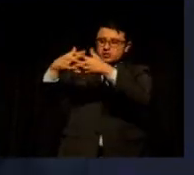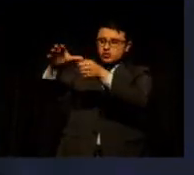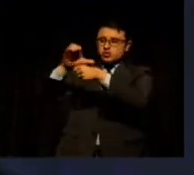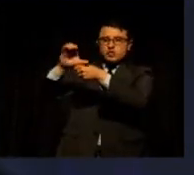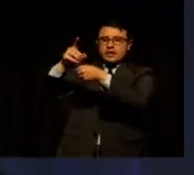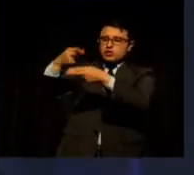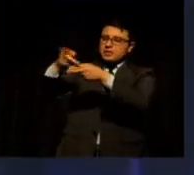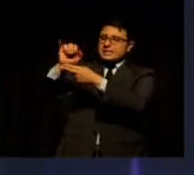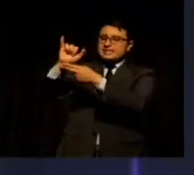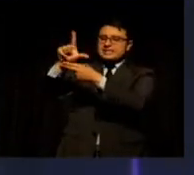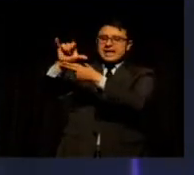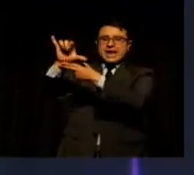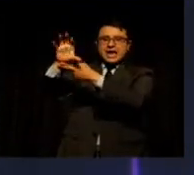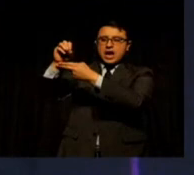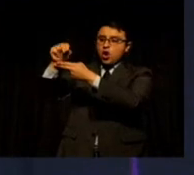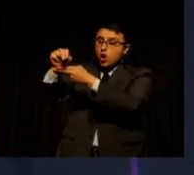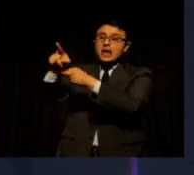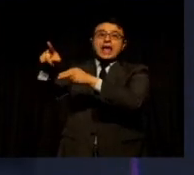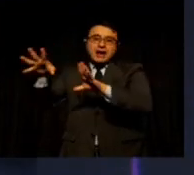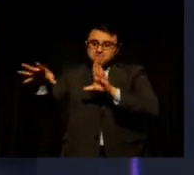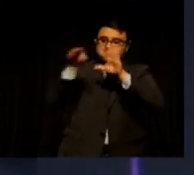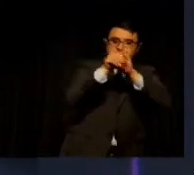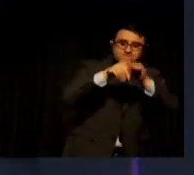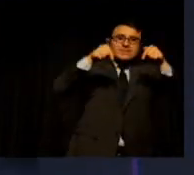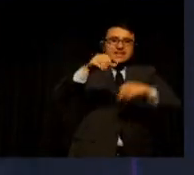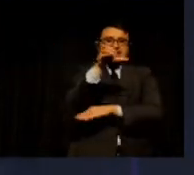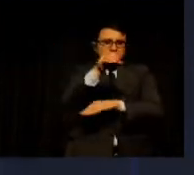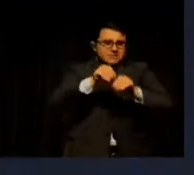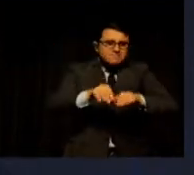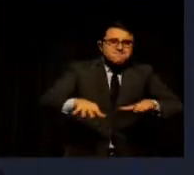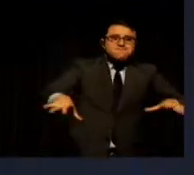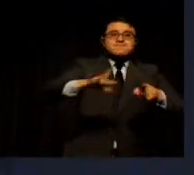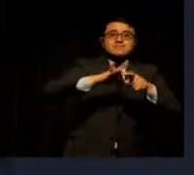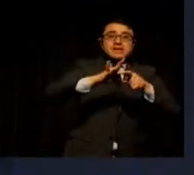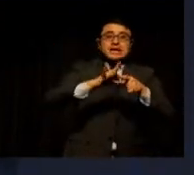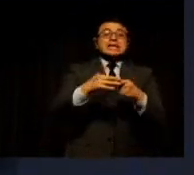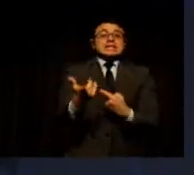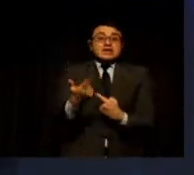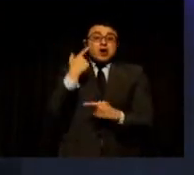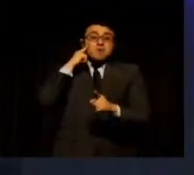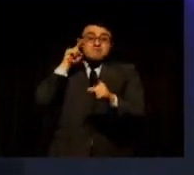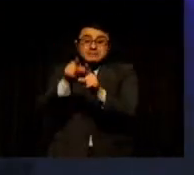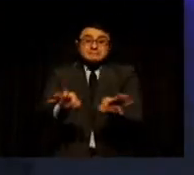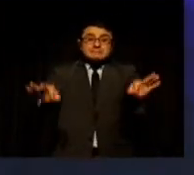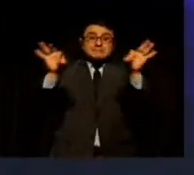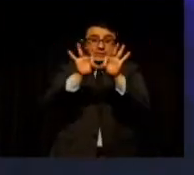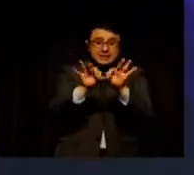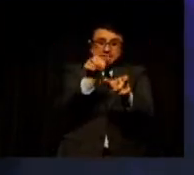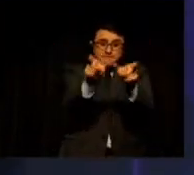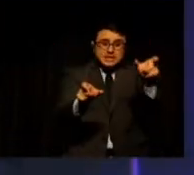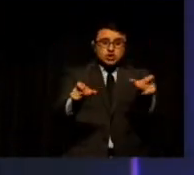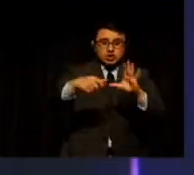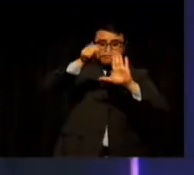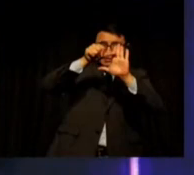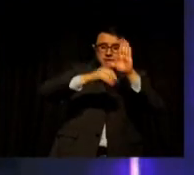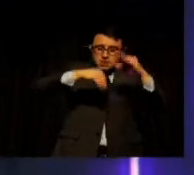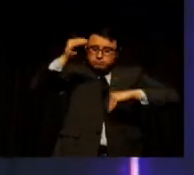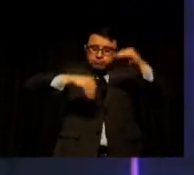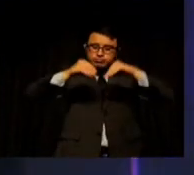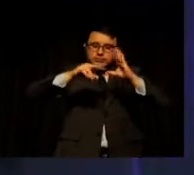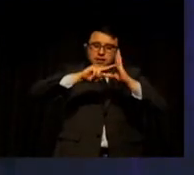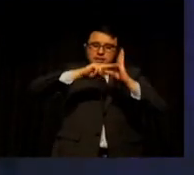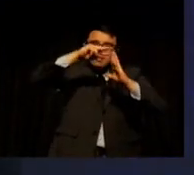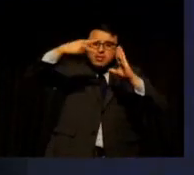esa métrica de 100.000 programadores es la métrica clave los programadores es la materia prima